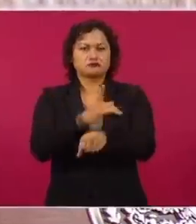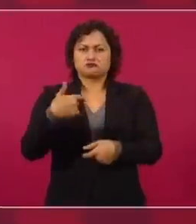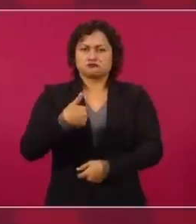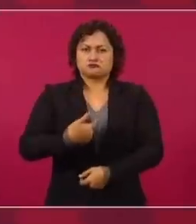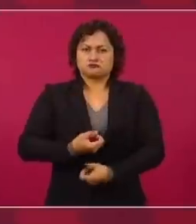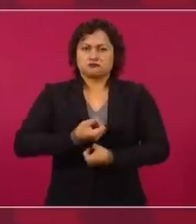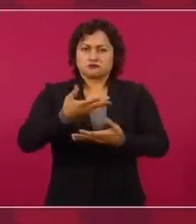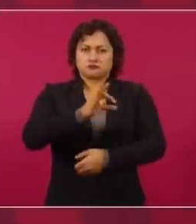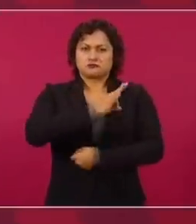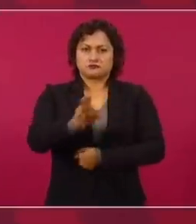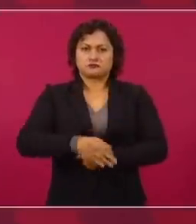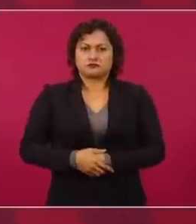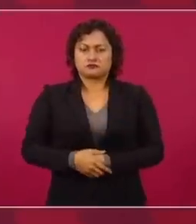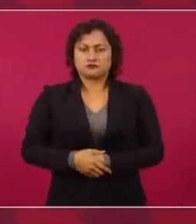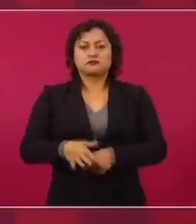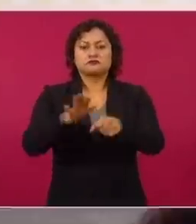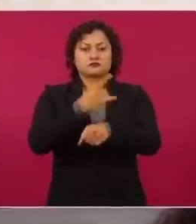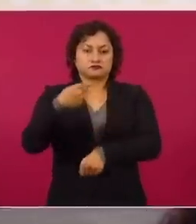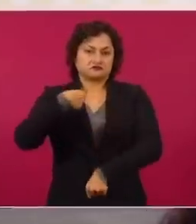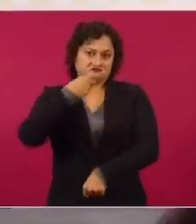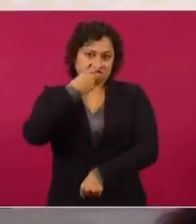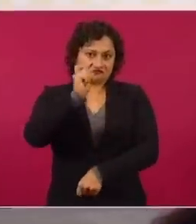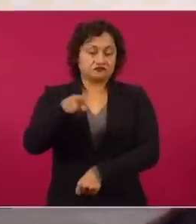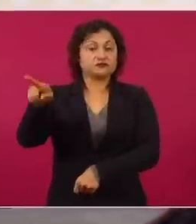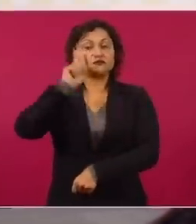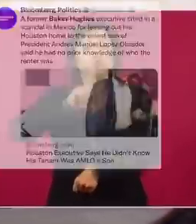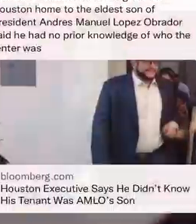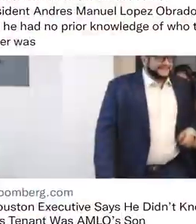réplica, señalando que Carmen Aristegui